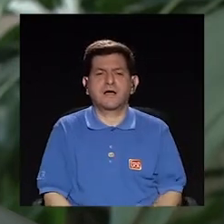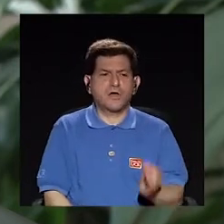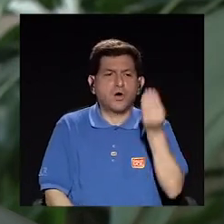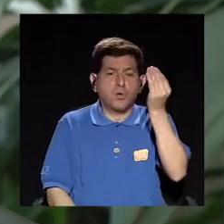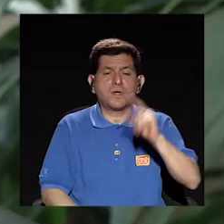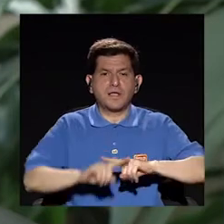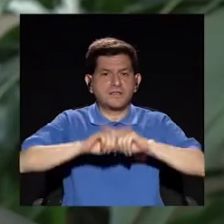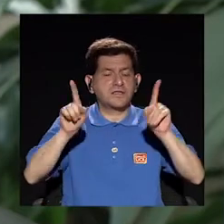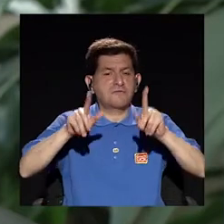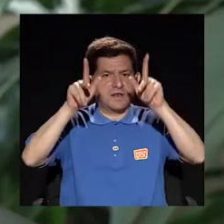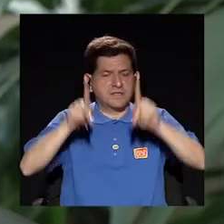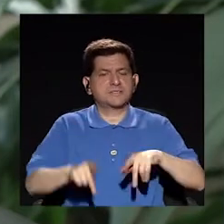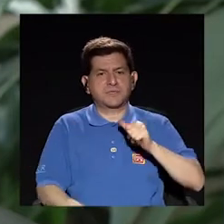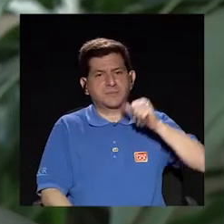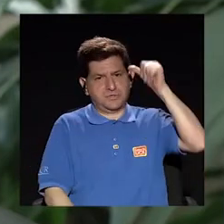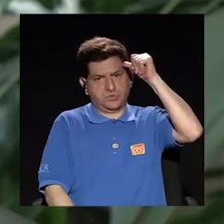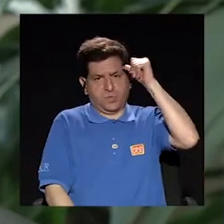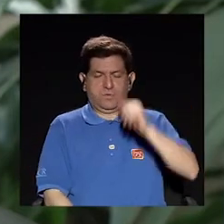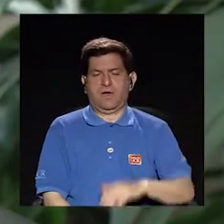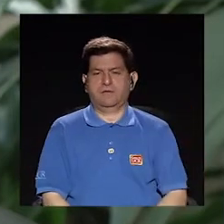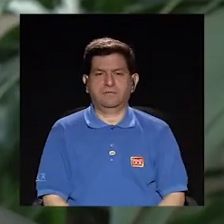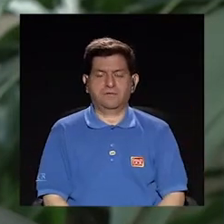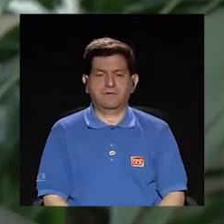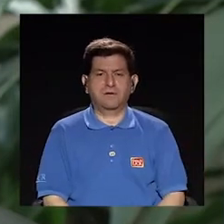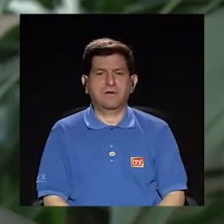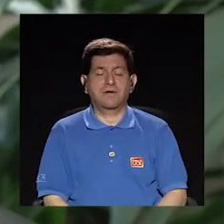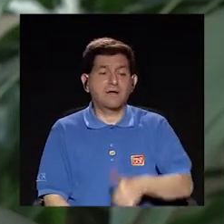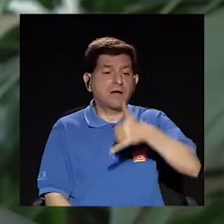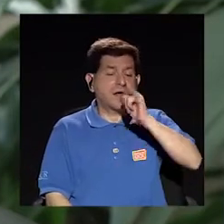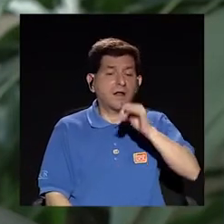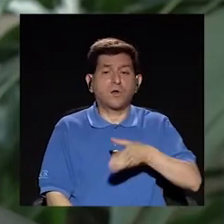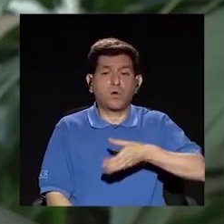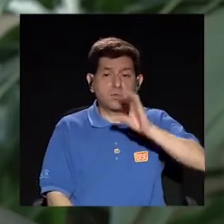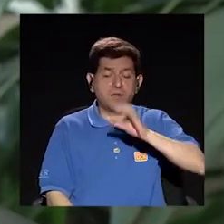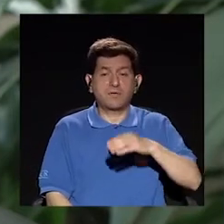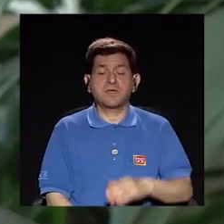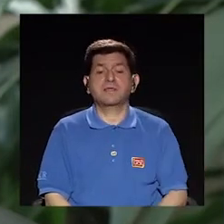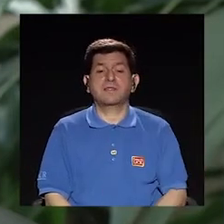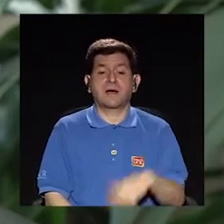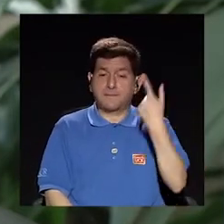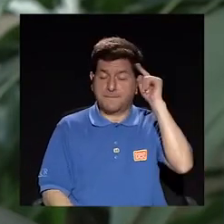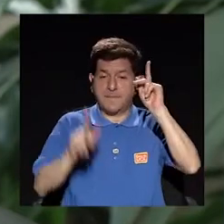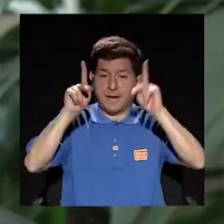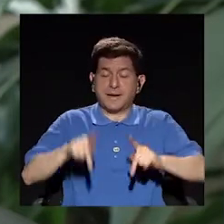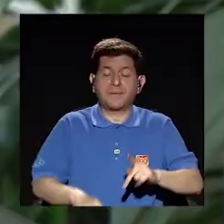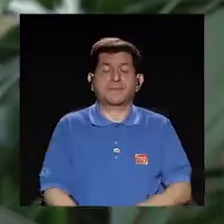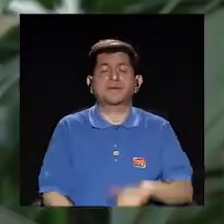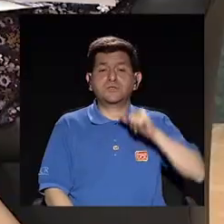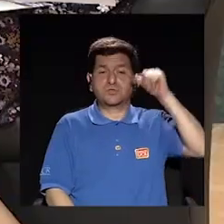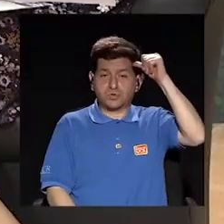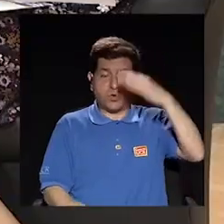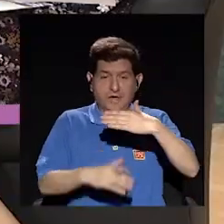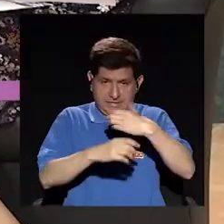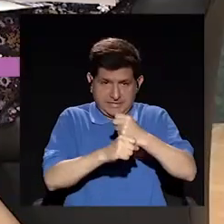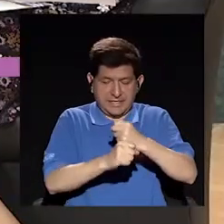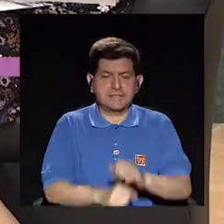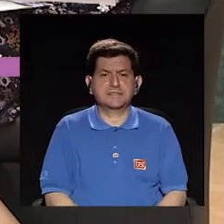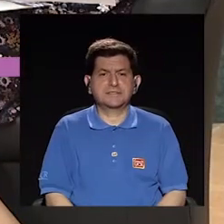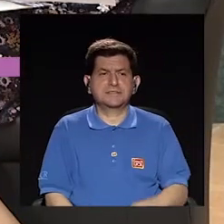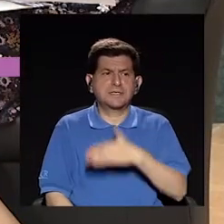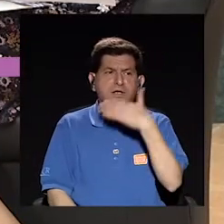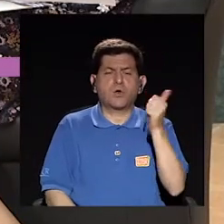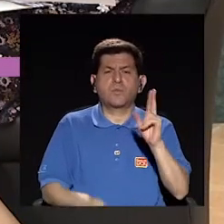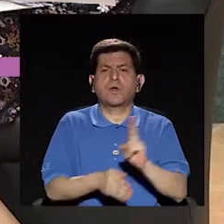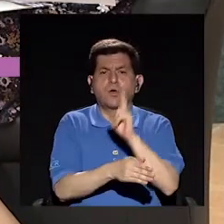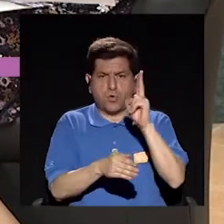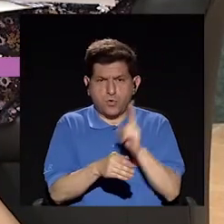son muy diferentes a las personas adultas. El alcohol es una bebida hecha para las personas adultas y lo ideal es que